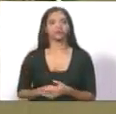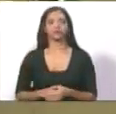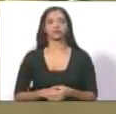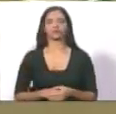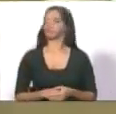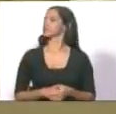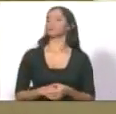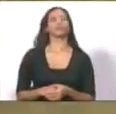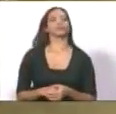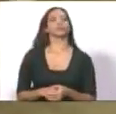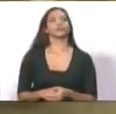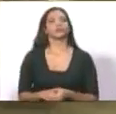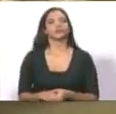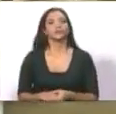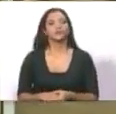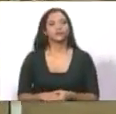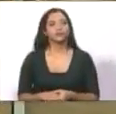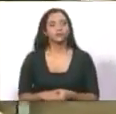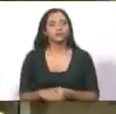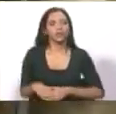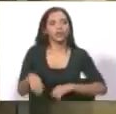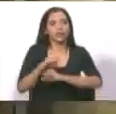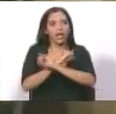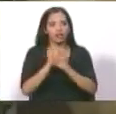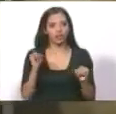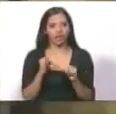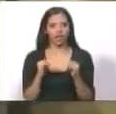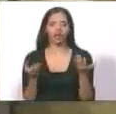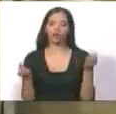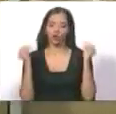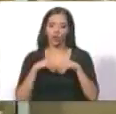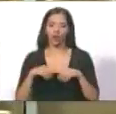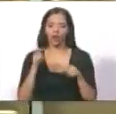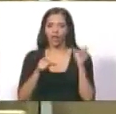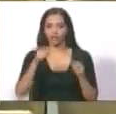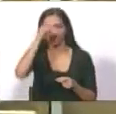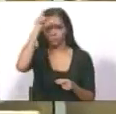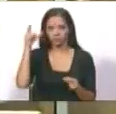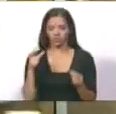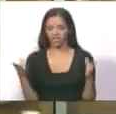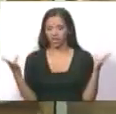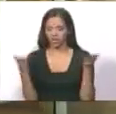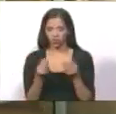Y bueno, ellos al final establecen un vínculo con la gente de Leopoldo López. ¿Cuáles son las conclusiones de esto?